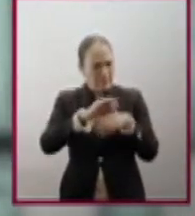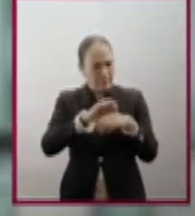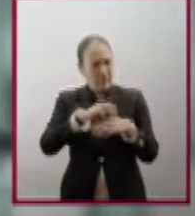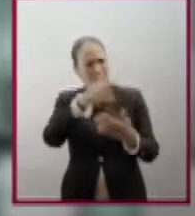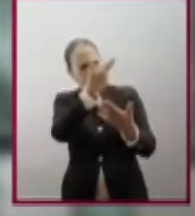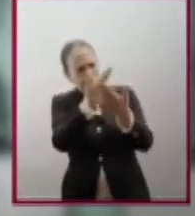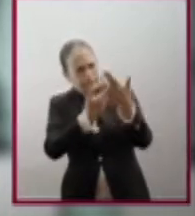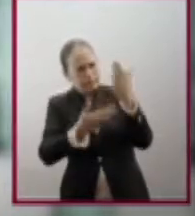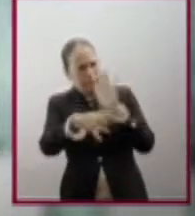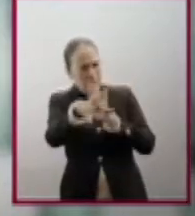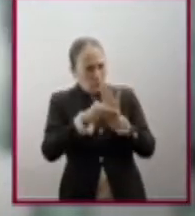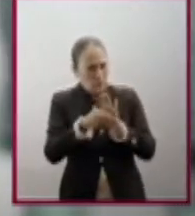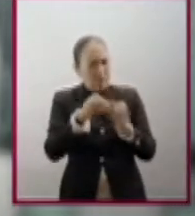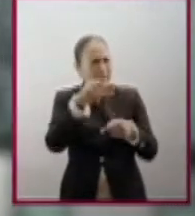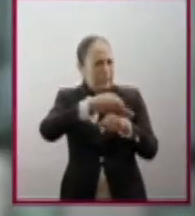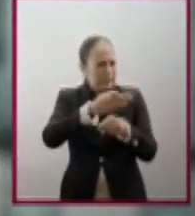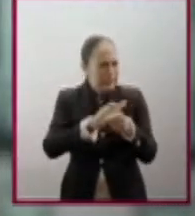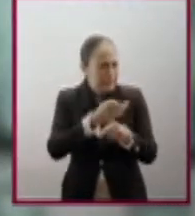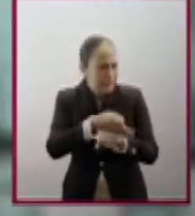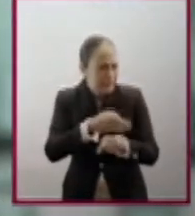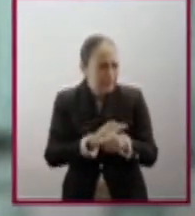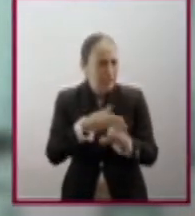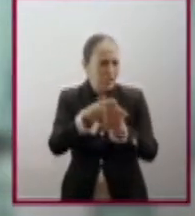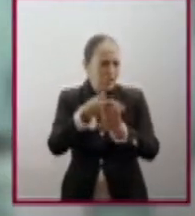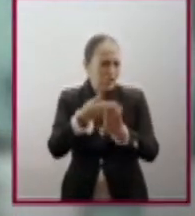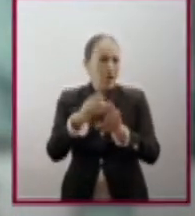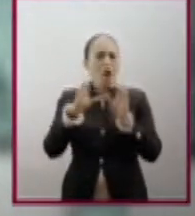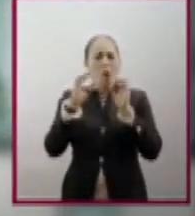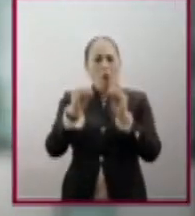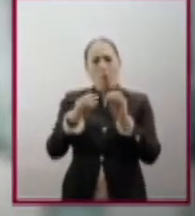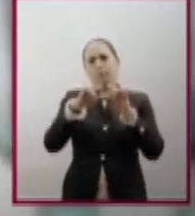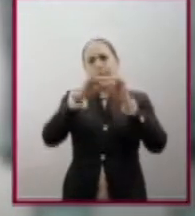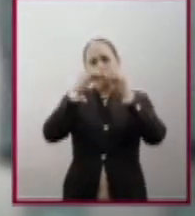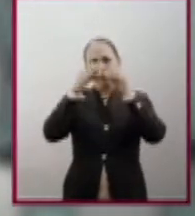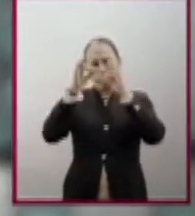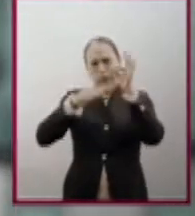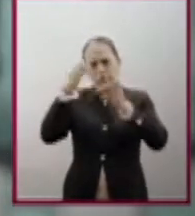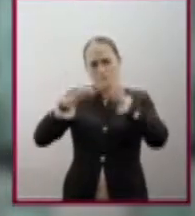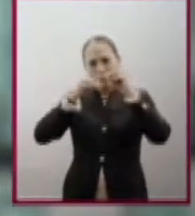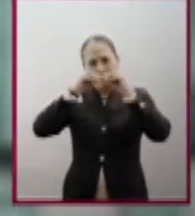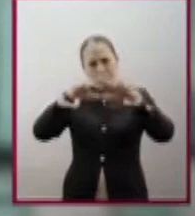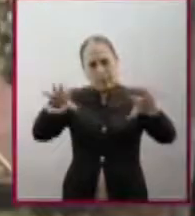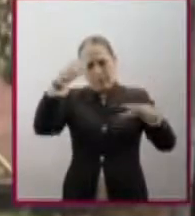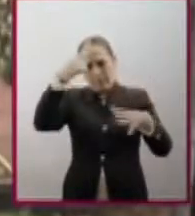un chiste? ¿O era una especie de campaña de publicidad para una compañía millonaria?